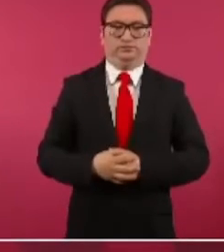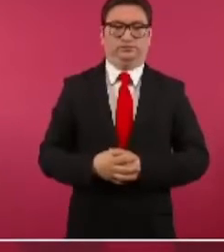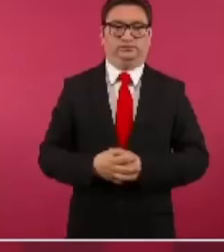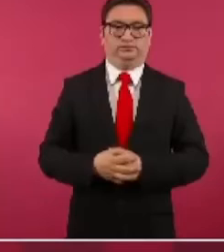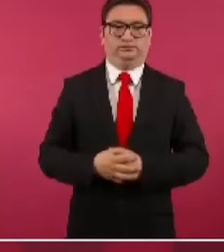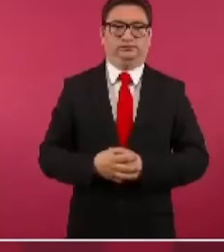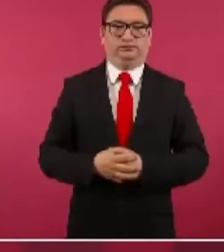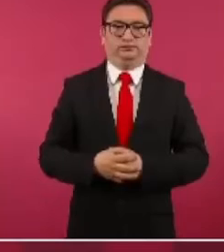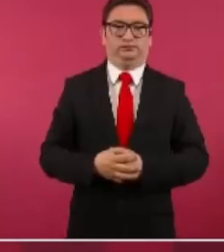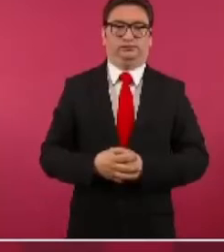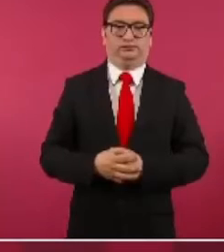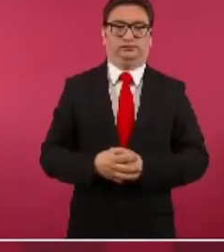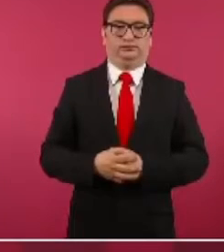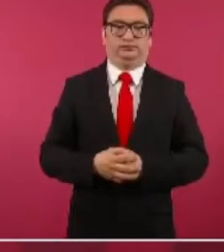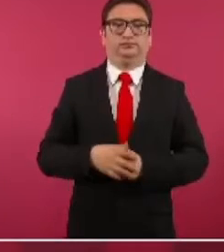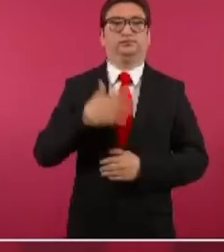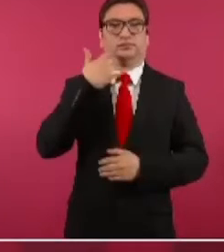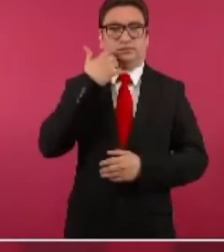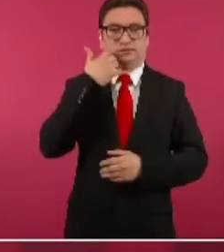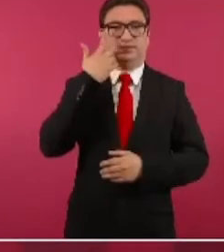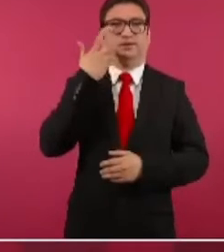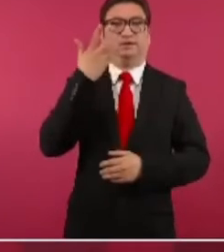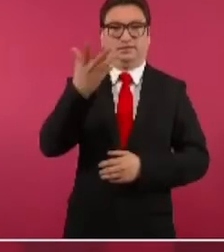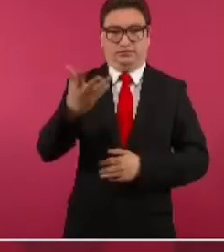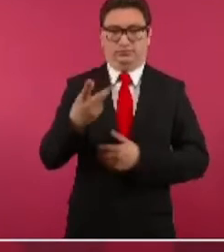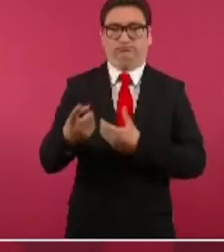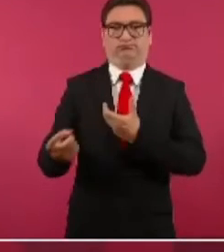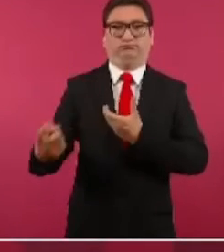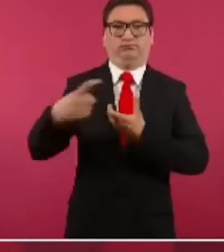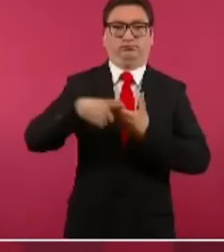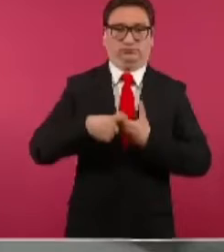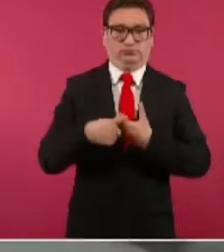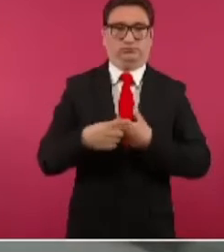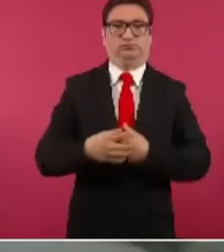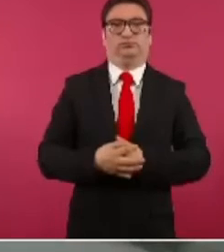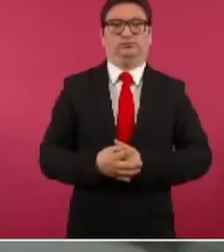Y queremos el ingreso